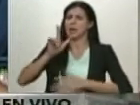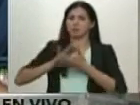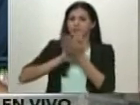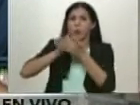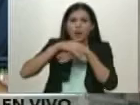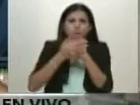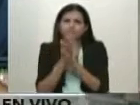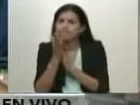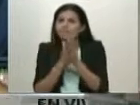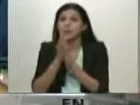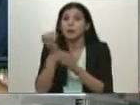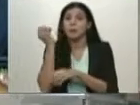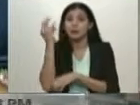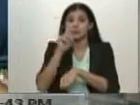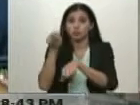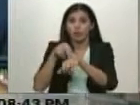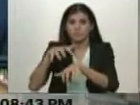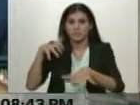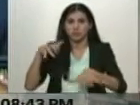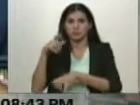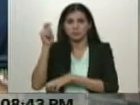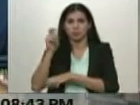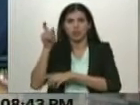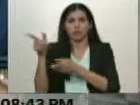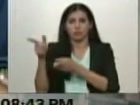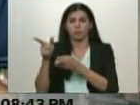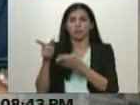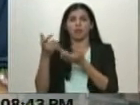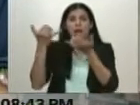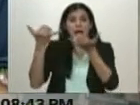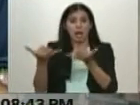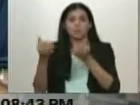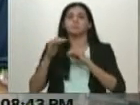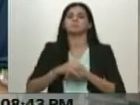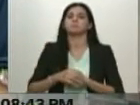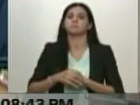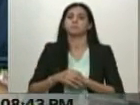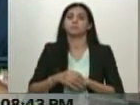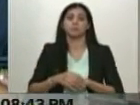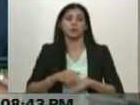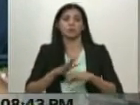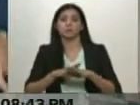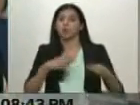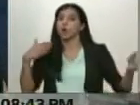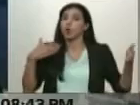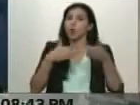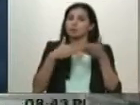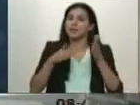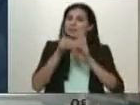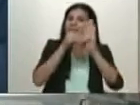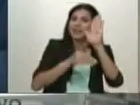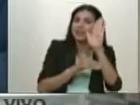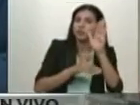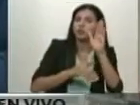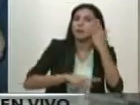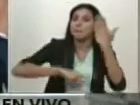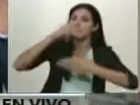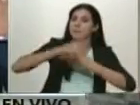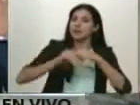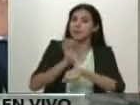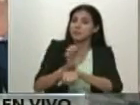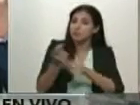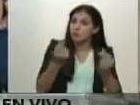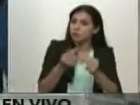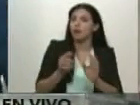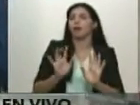Asamblea Nacional y la mayoría que la maneja hoy contra el plan y el decreto de emergencia económica para atender a nuestro país,